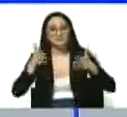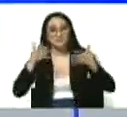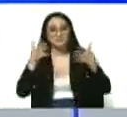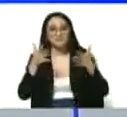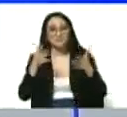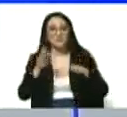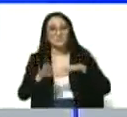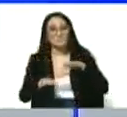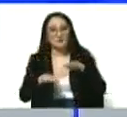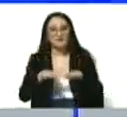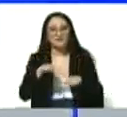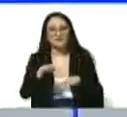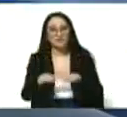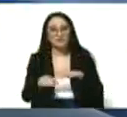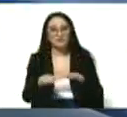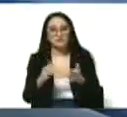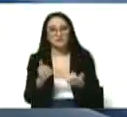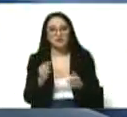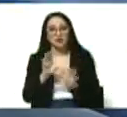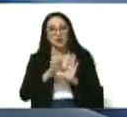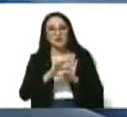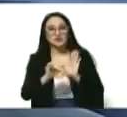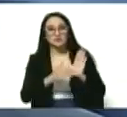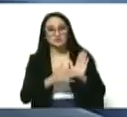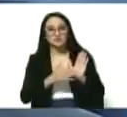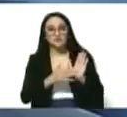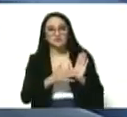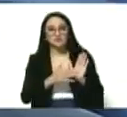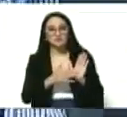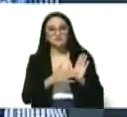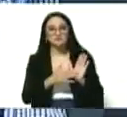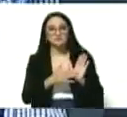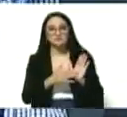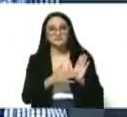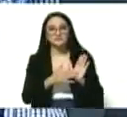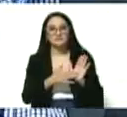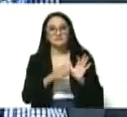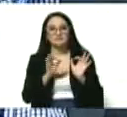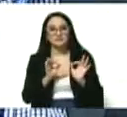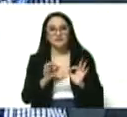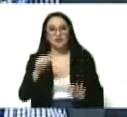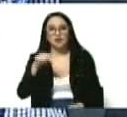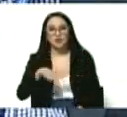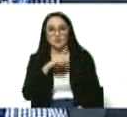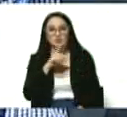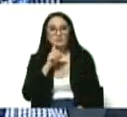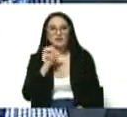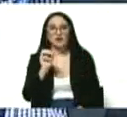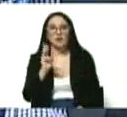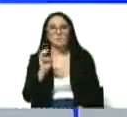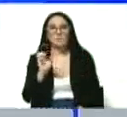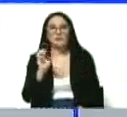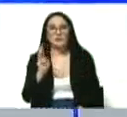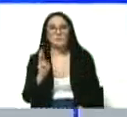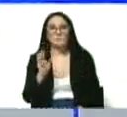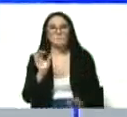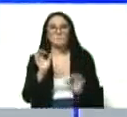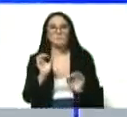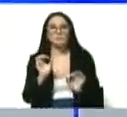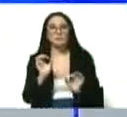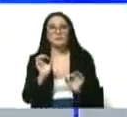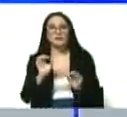pasos necesarios para la constitución de este mecanismo virtuoso definido hoy como OPEP Plus. Y con ello,